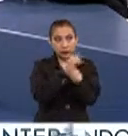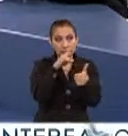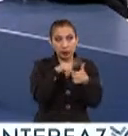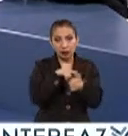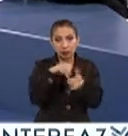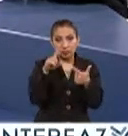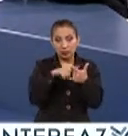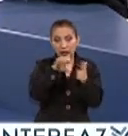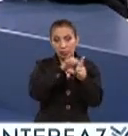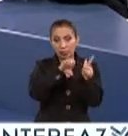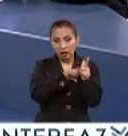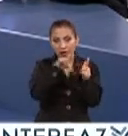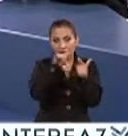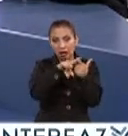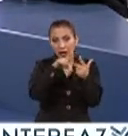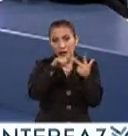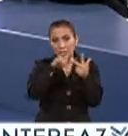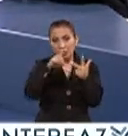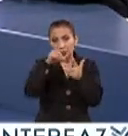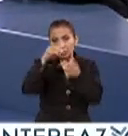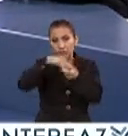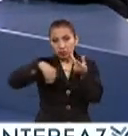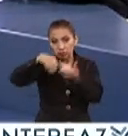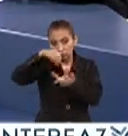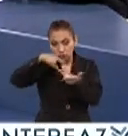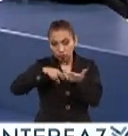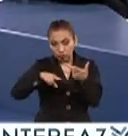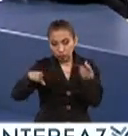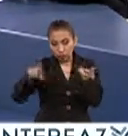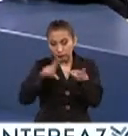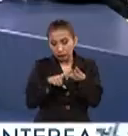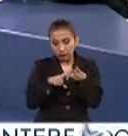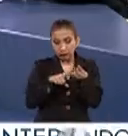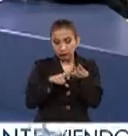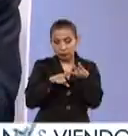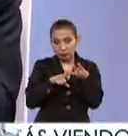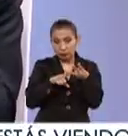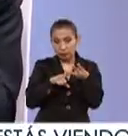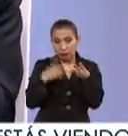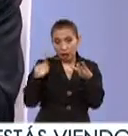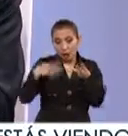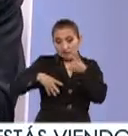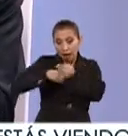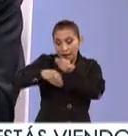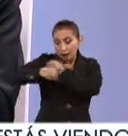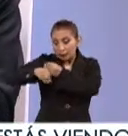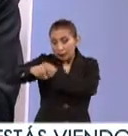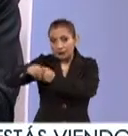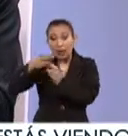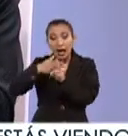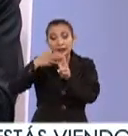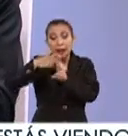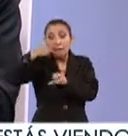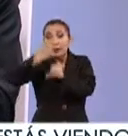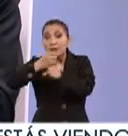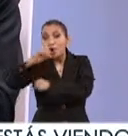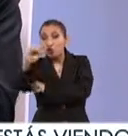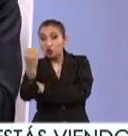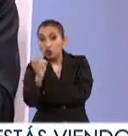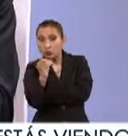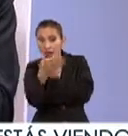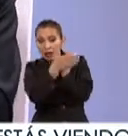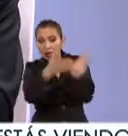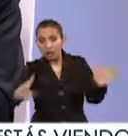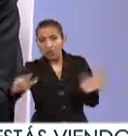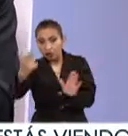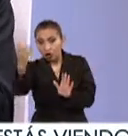investigación, ética, decía, desarrollo sustentable, y se van ellos sumando hasta el 1 de octubre, hasta